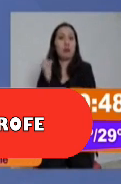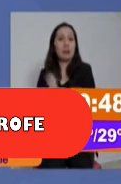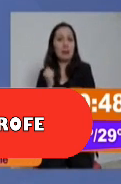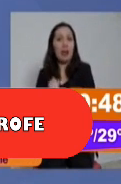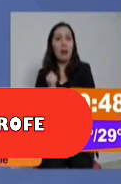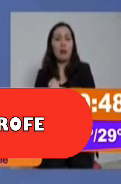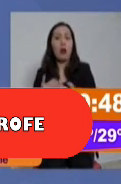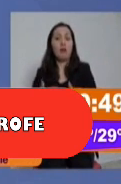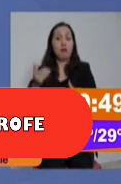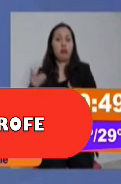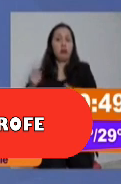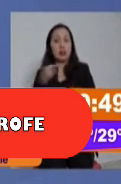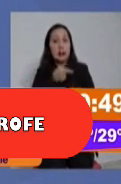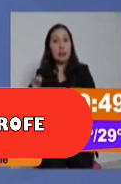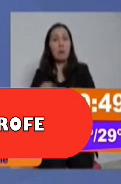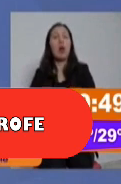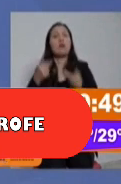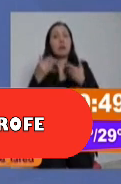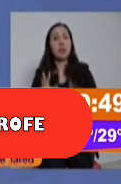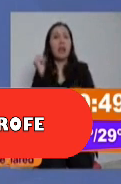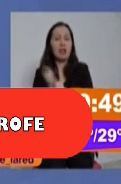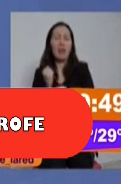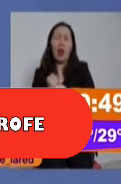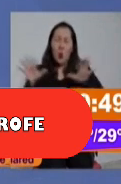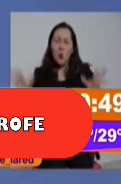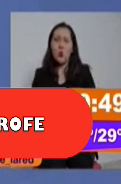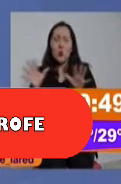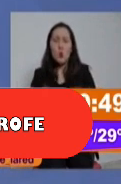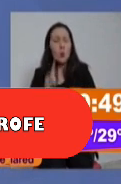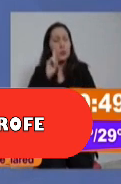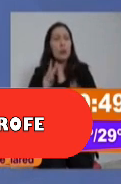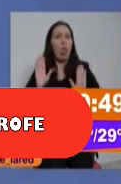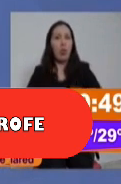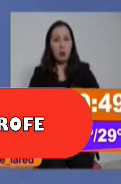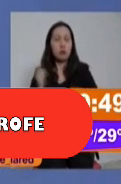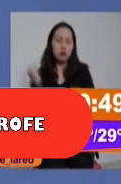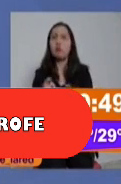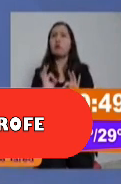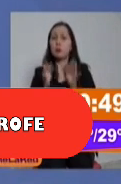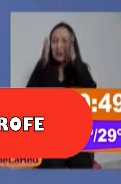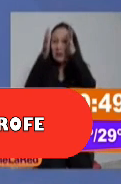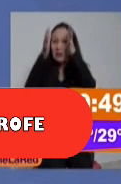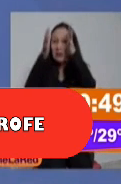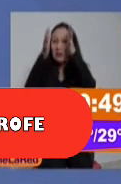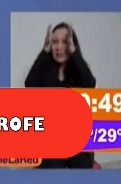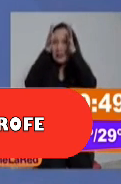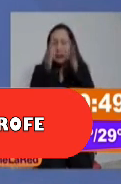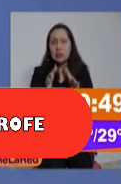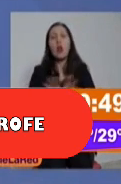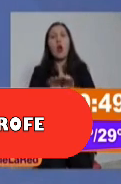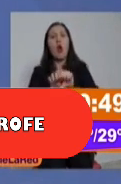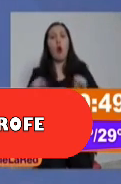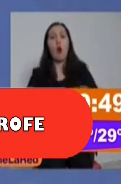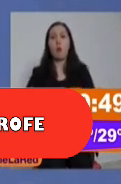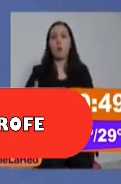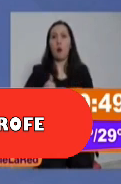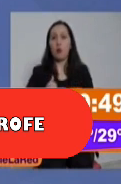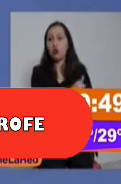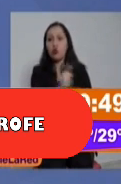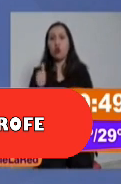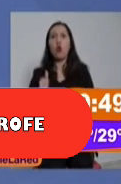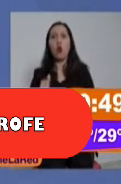cuales durante las últimas semanas han trabajado incansablemente y con una notable dedicación y compromiso con